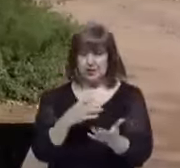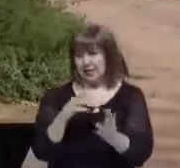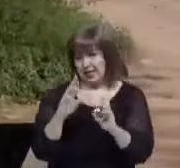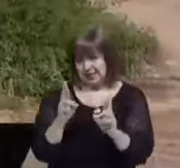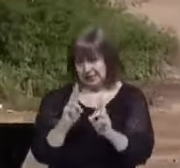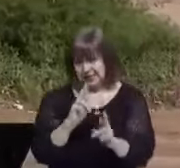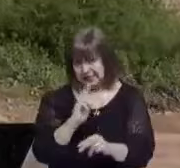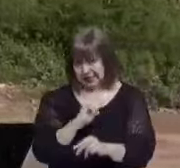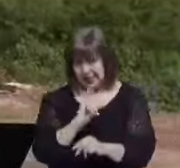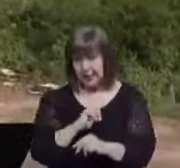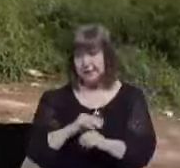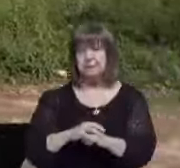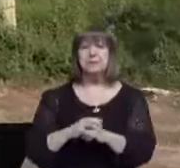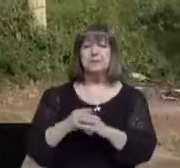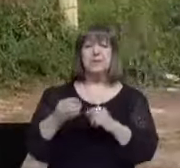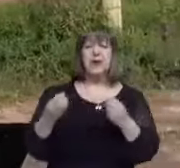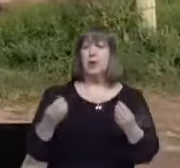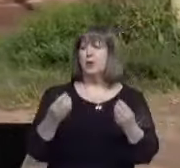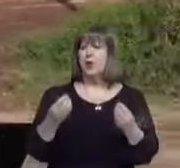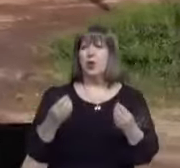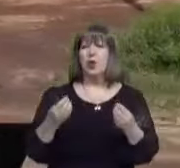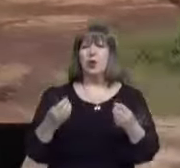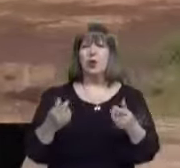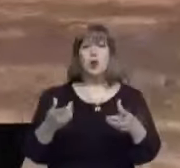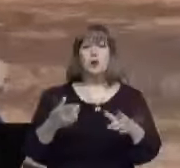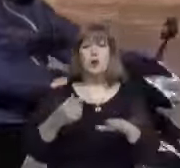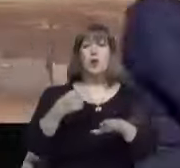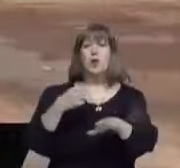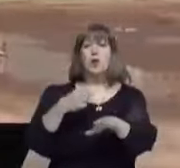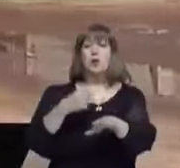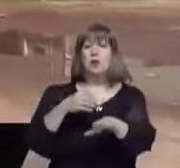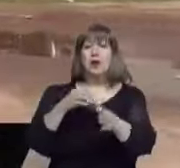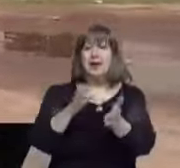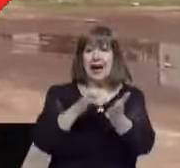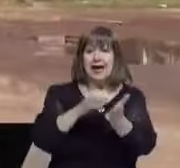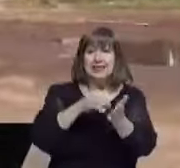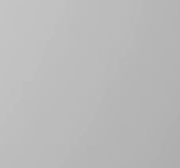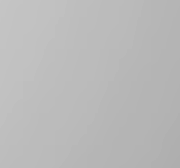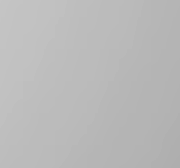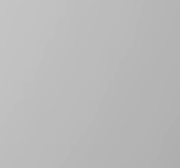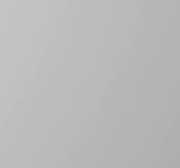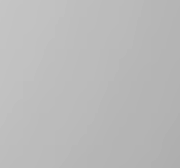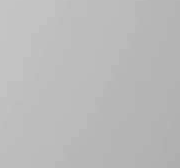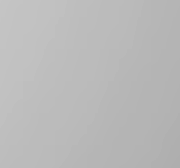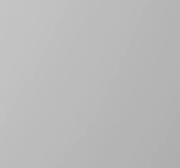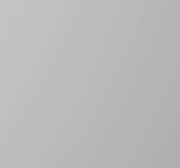y si por eso han hecho los badén, los lomos de burro aquellos, porque pasan las motos.